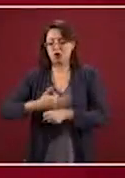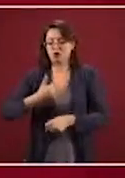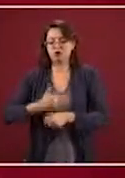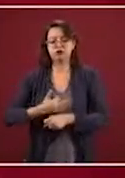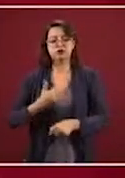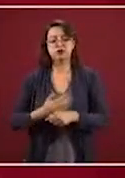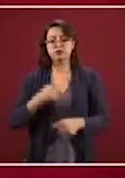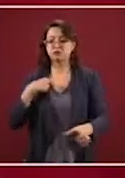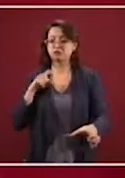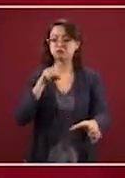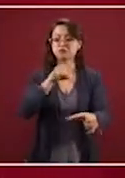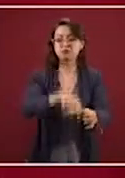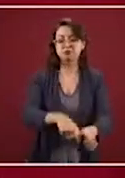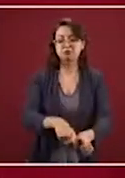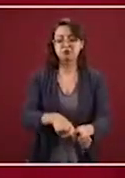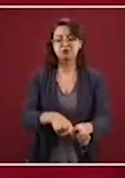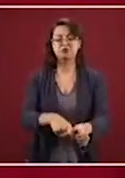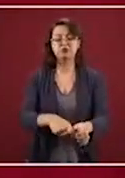ejercer